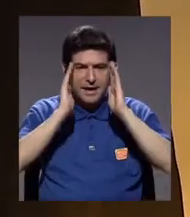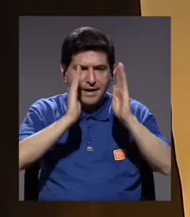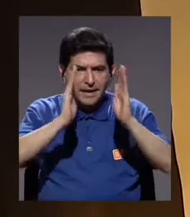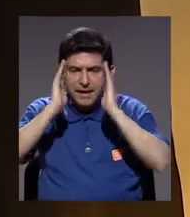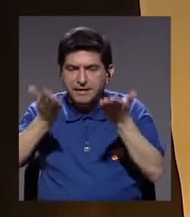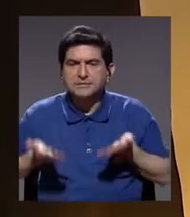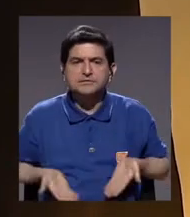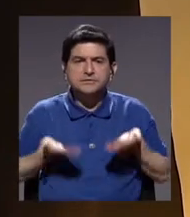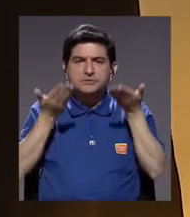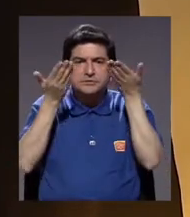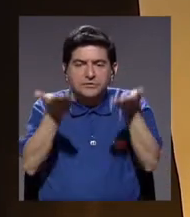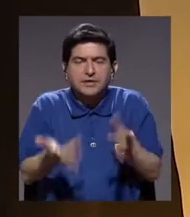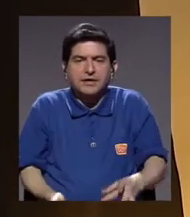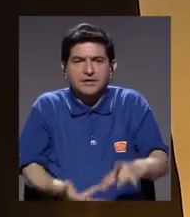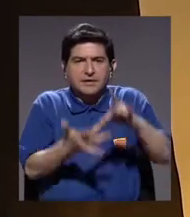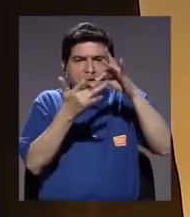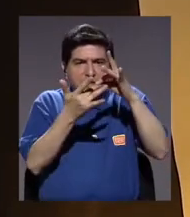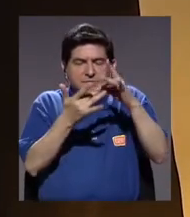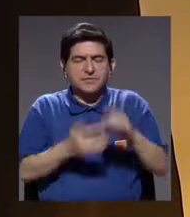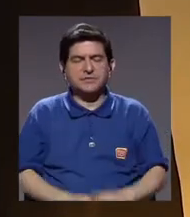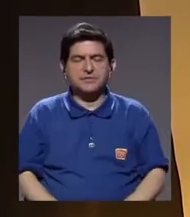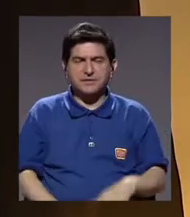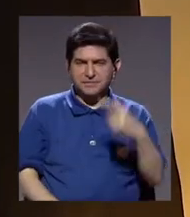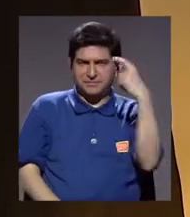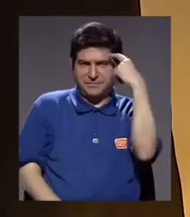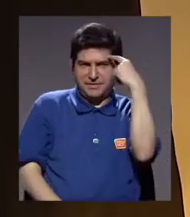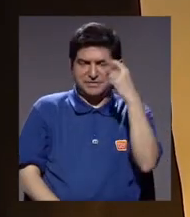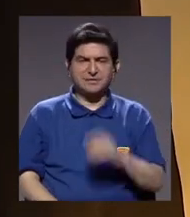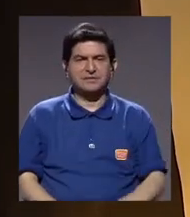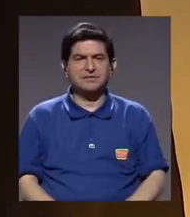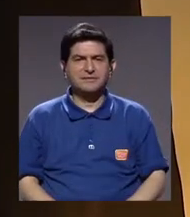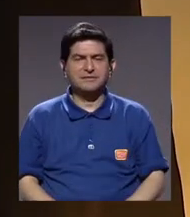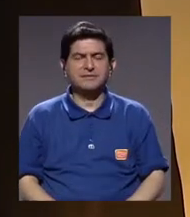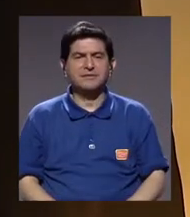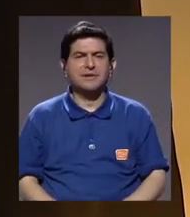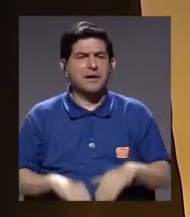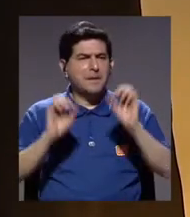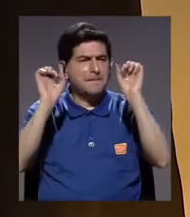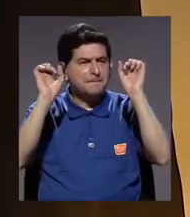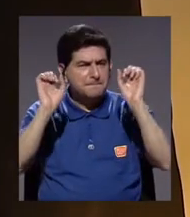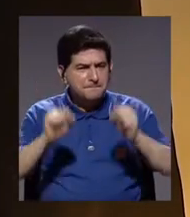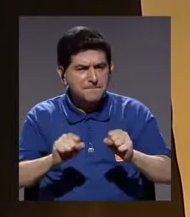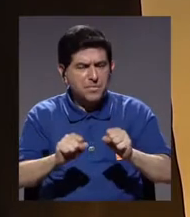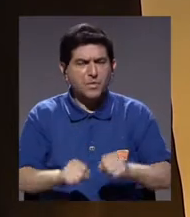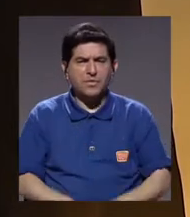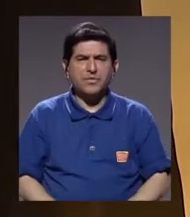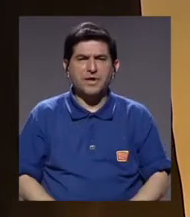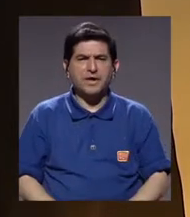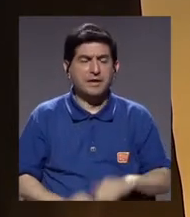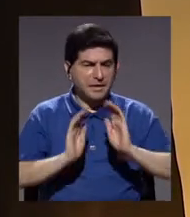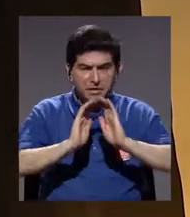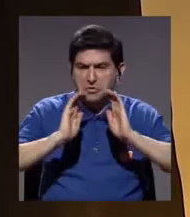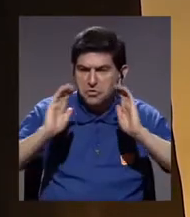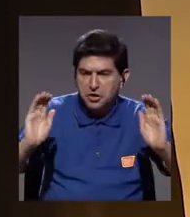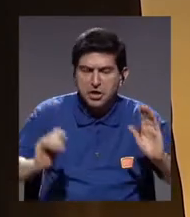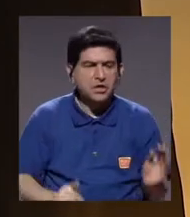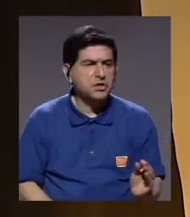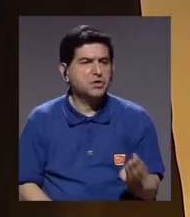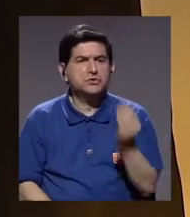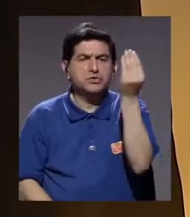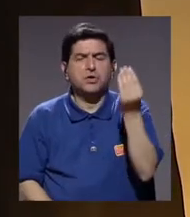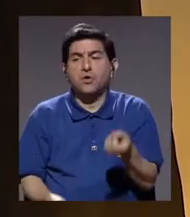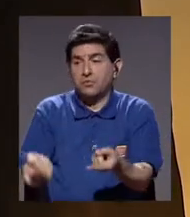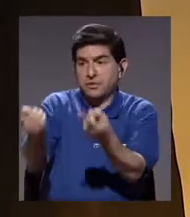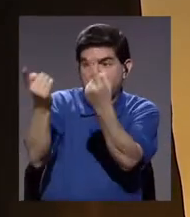cantidad de la cobertura que está logrando, sobre todo a esos niveles que hacen tomar a los